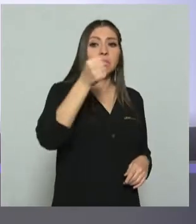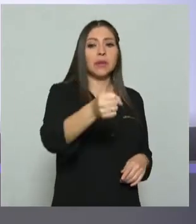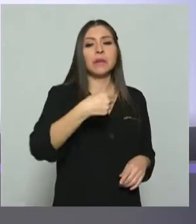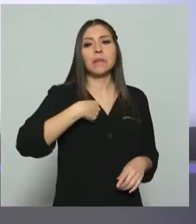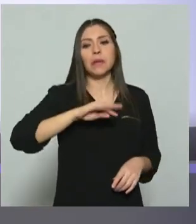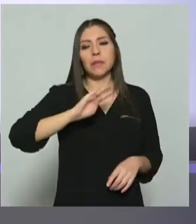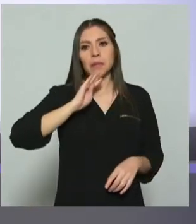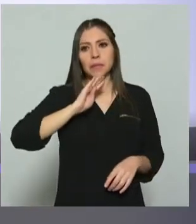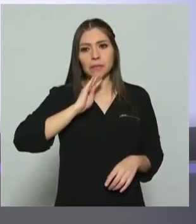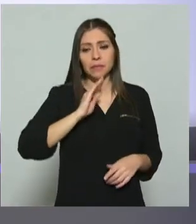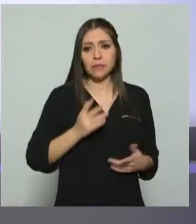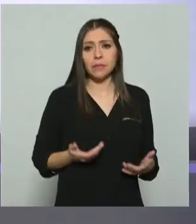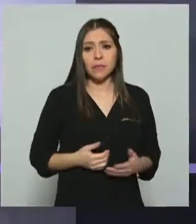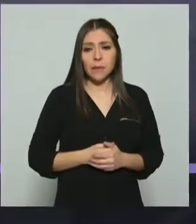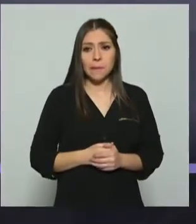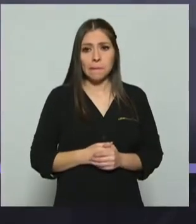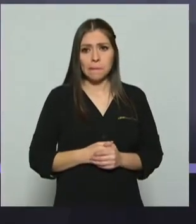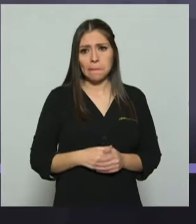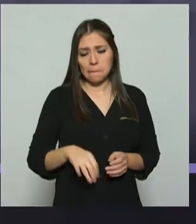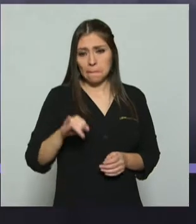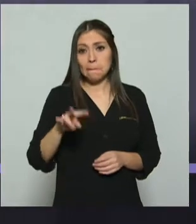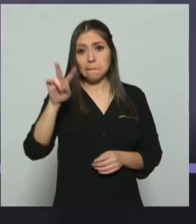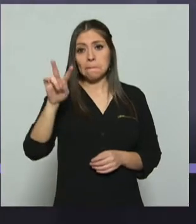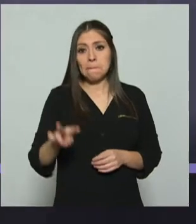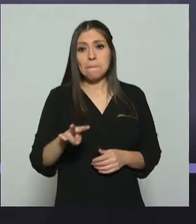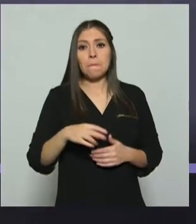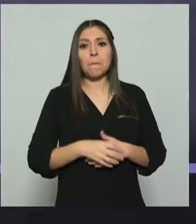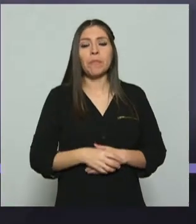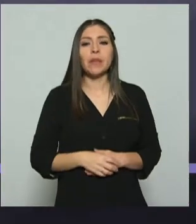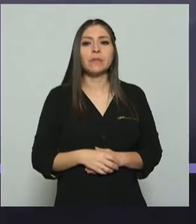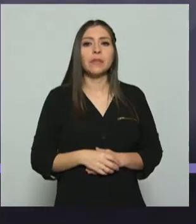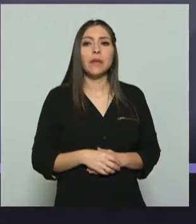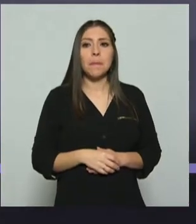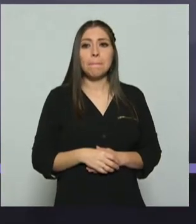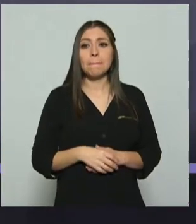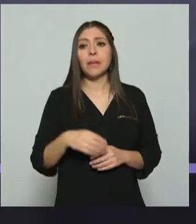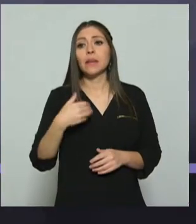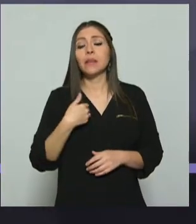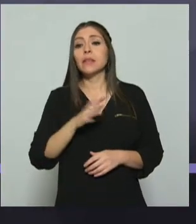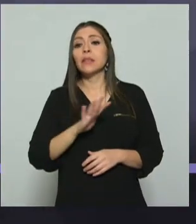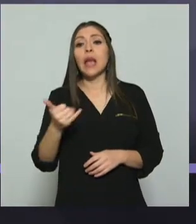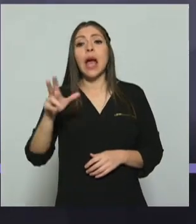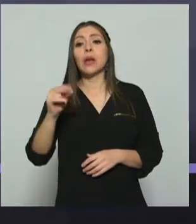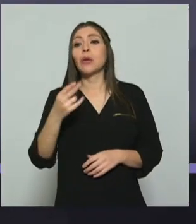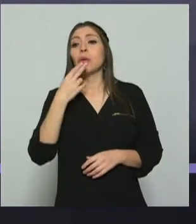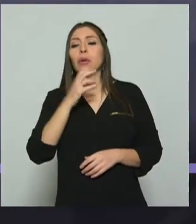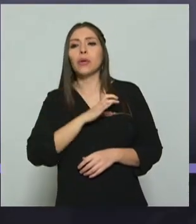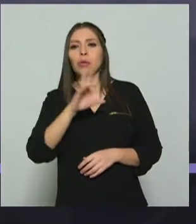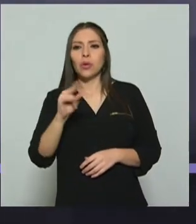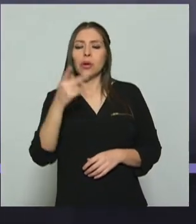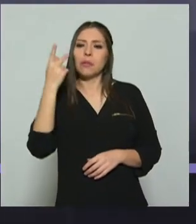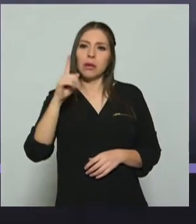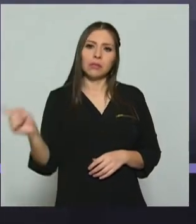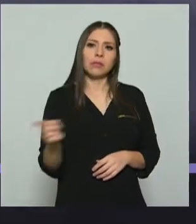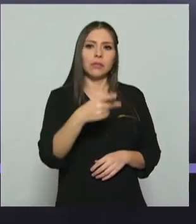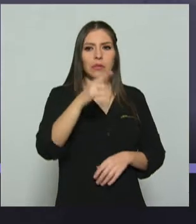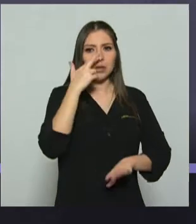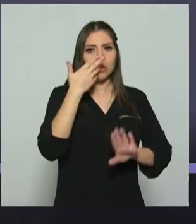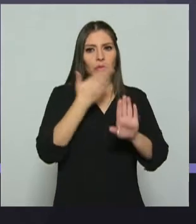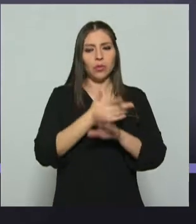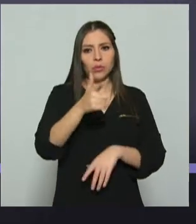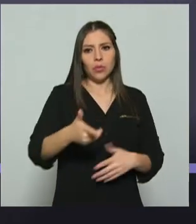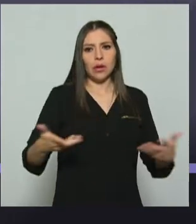madre. Y es verdad, o sea, no por eso, como le he dicho, no por eso te dejaría de querer, pero también te haría responsable de tus